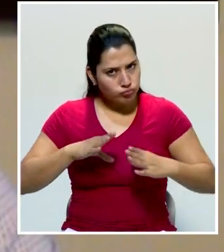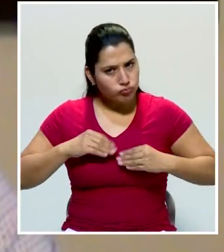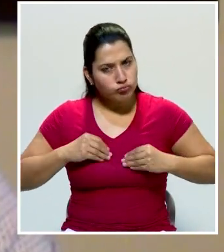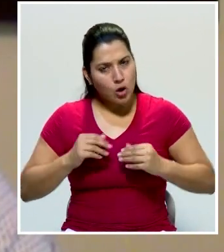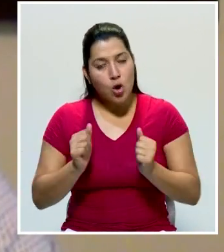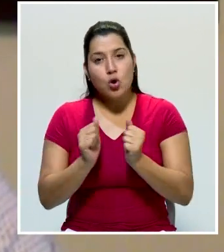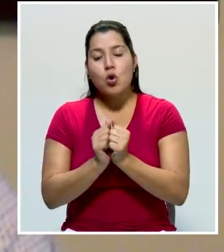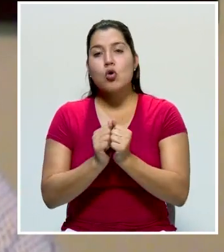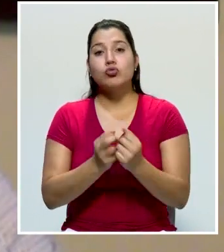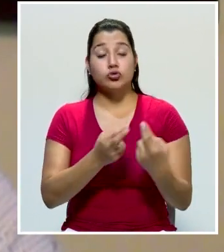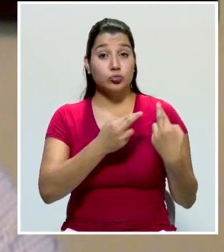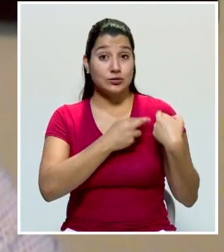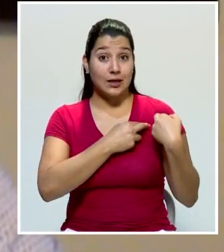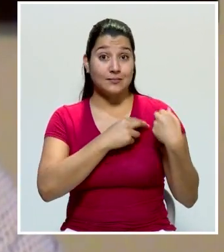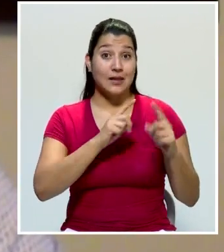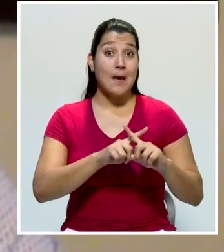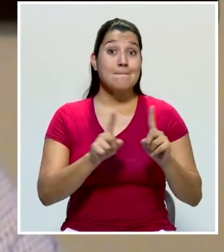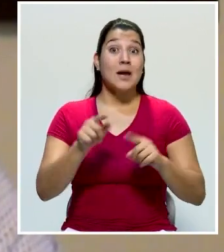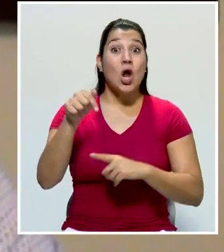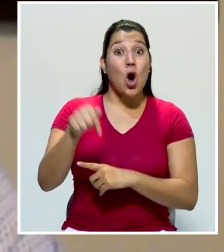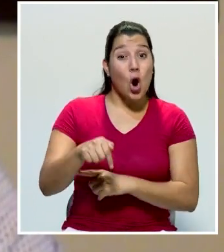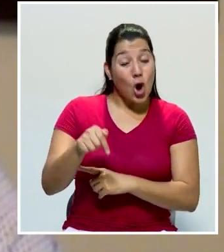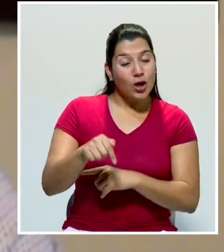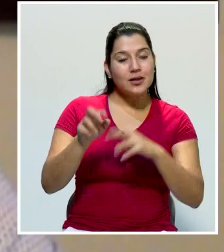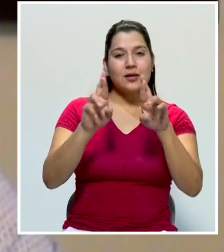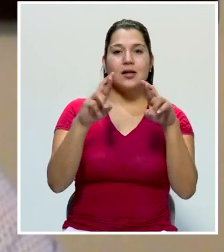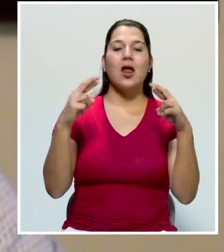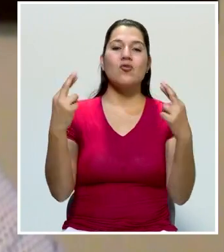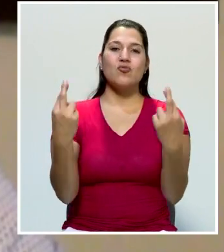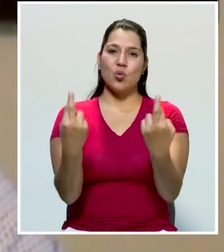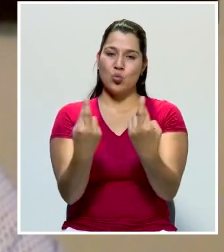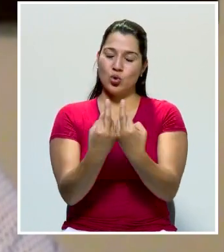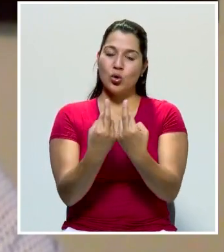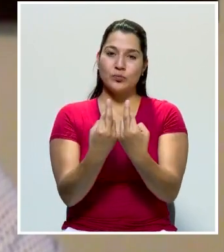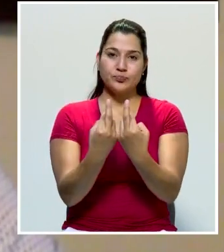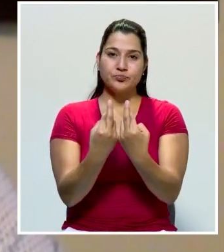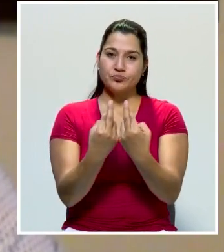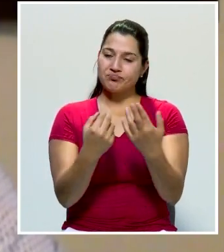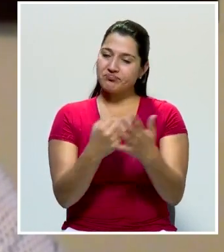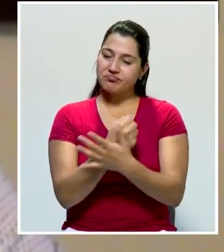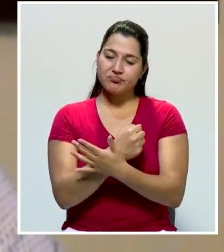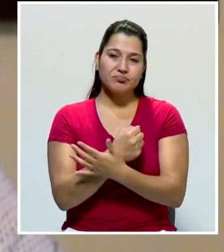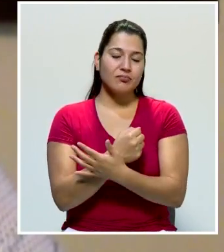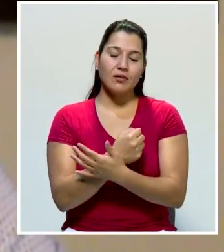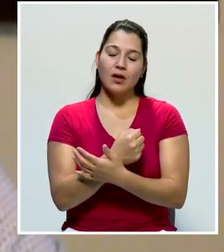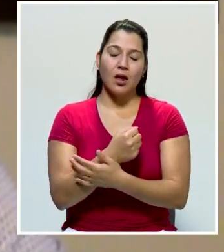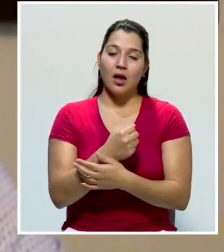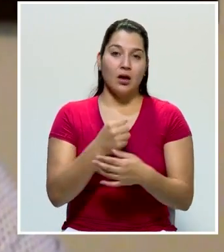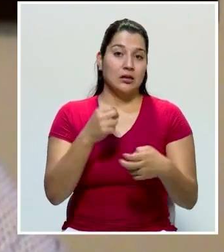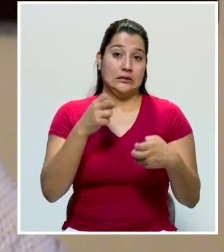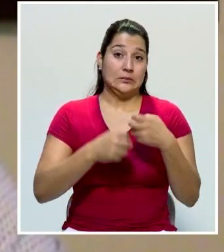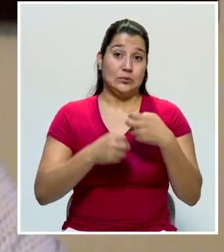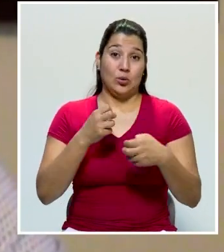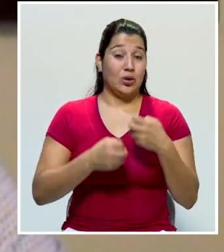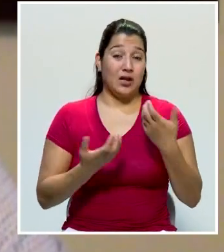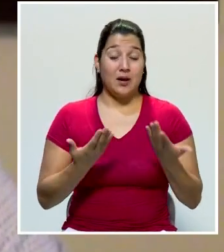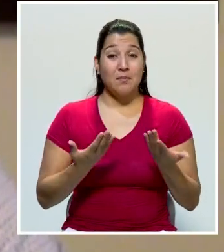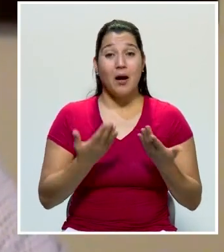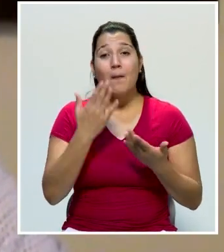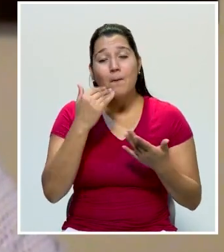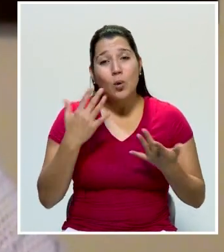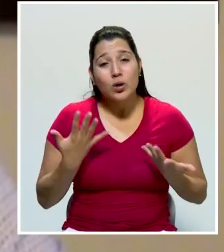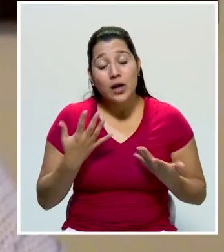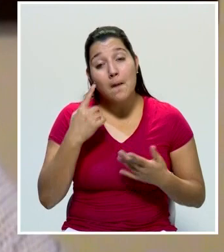pues hoy la sesión haya sido manchada por una